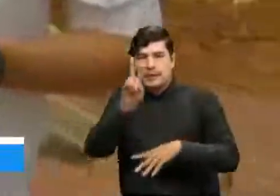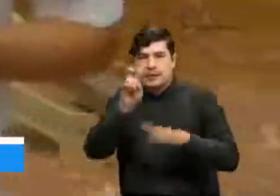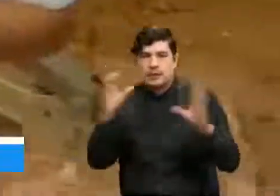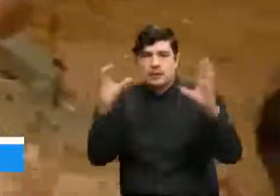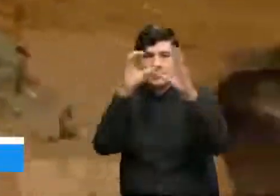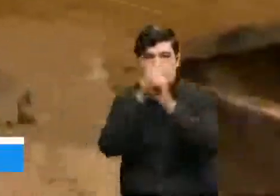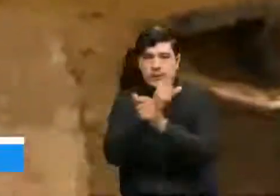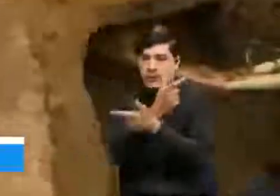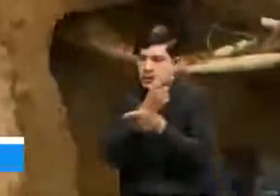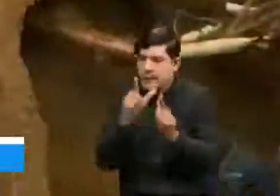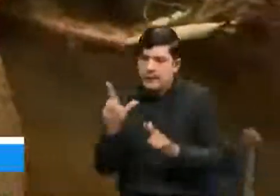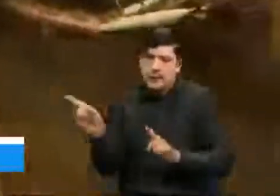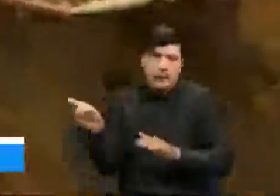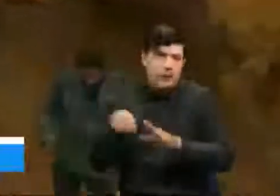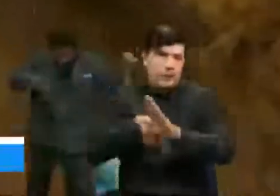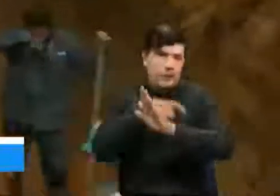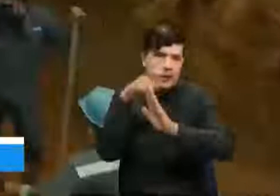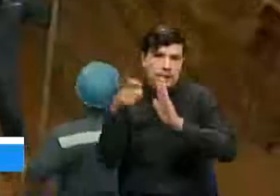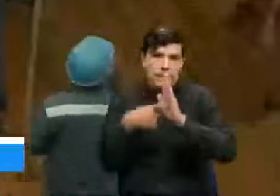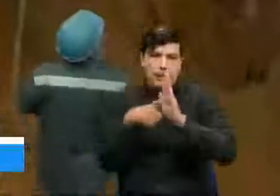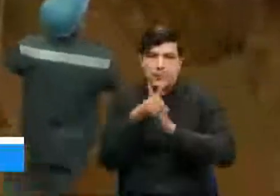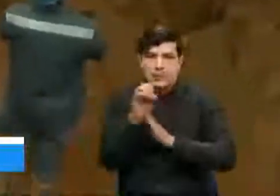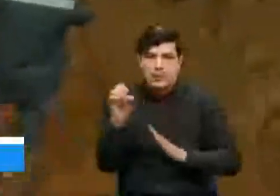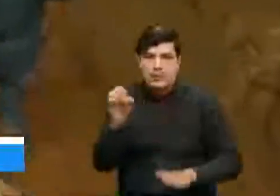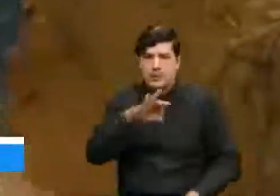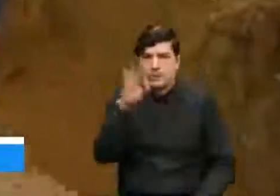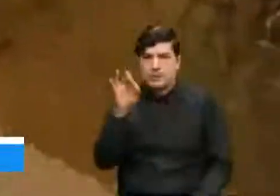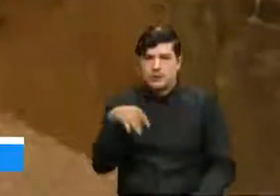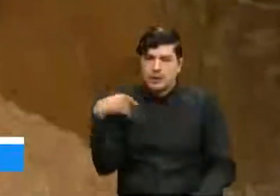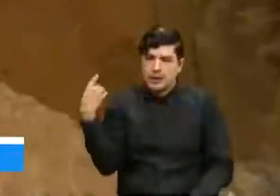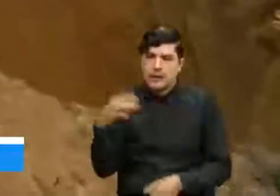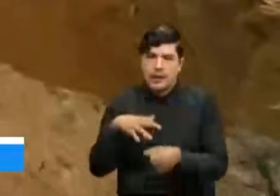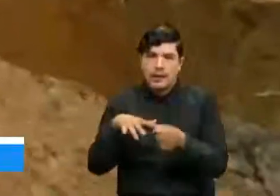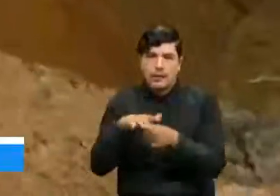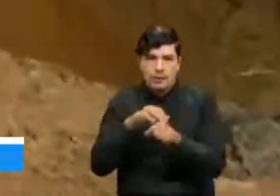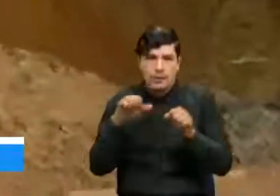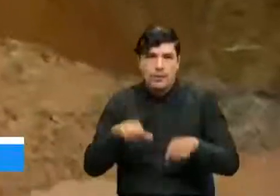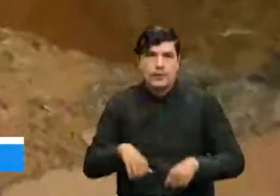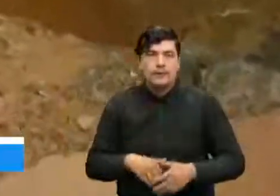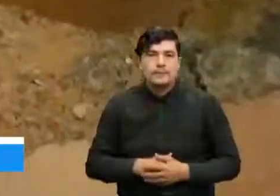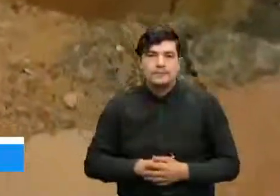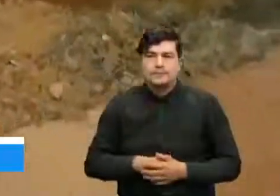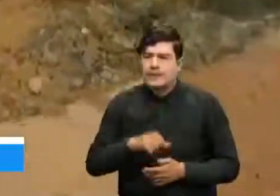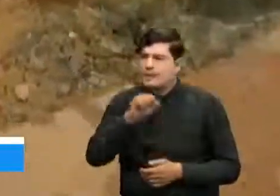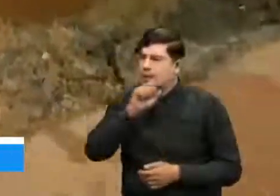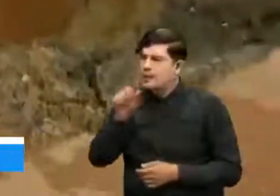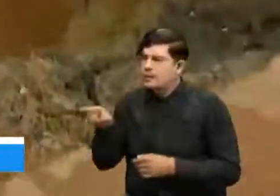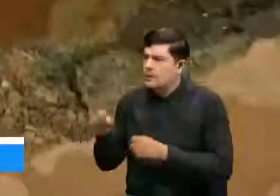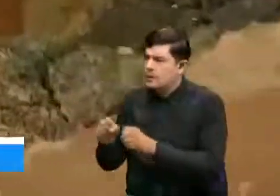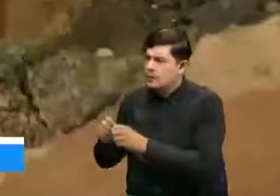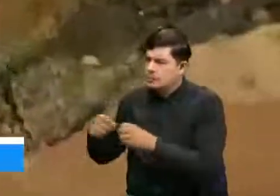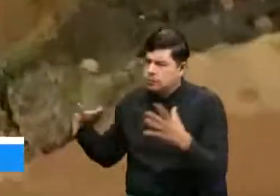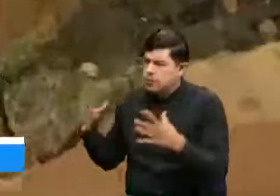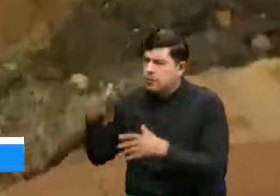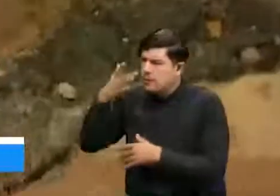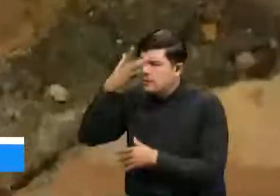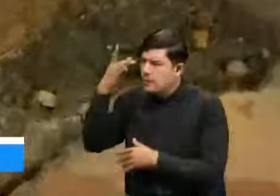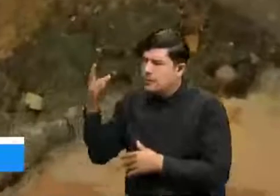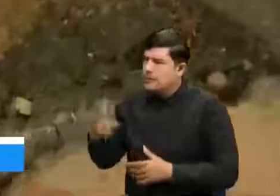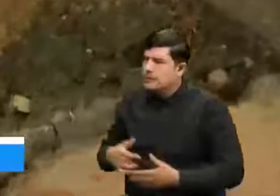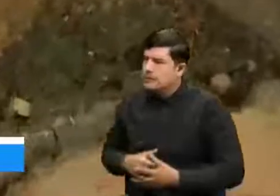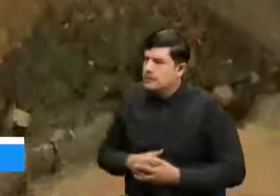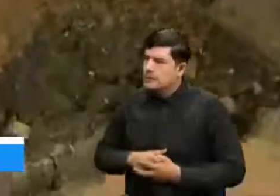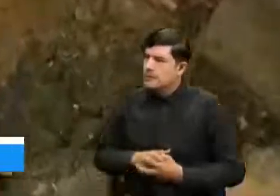7:00 p.m. tengamos el 100% con servicio normal. Ingeniero, una pregunta, ¿por qué se reventó este tubo? ¿Qué fue lo que sucedió? Bien,